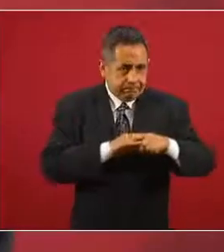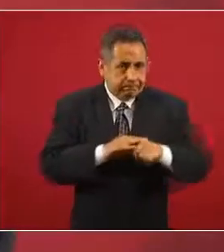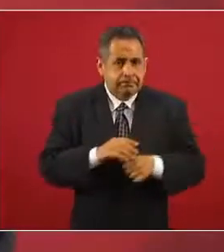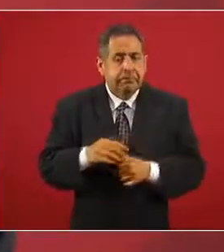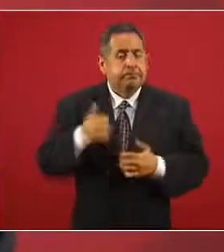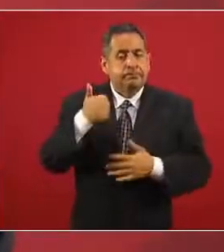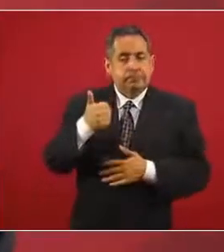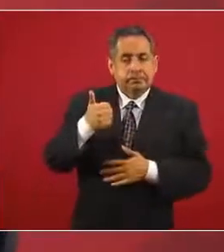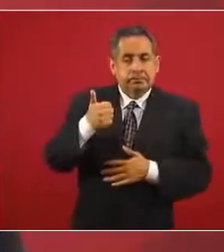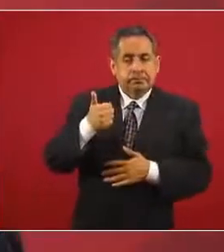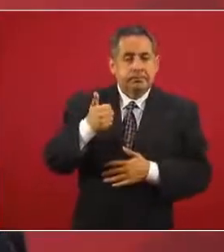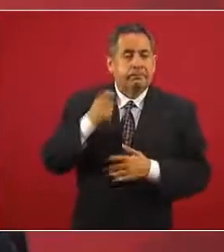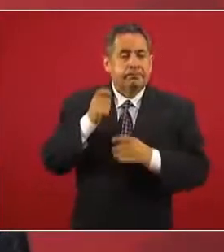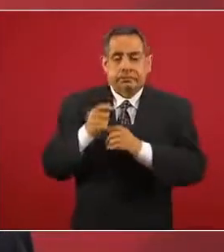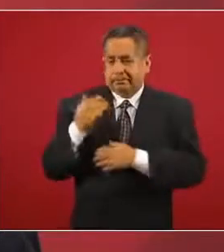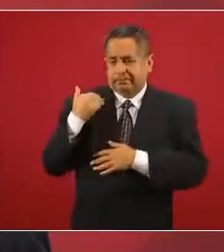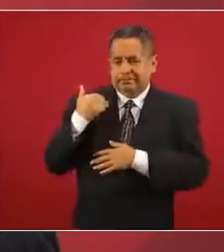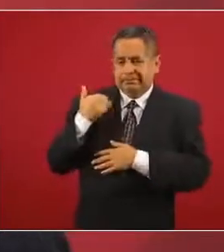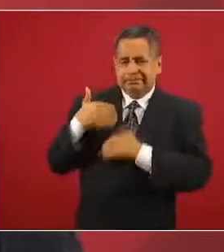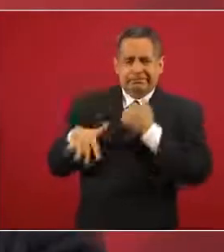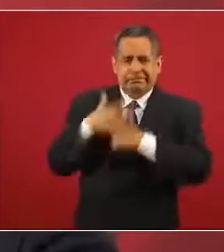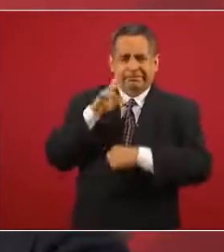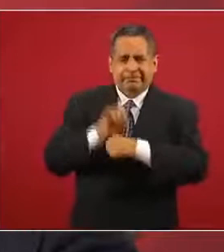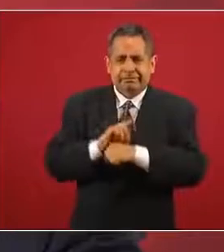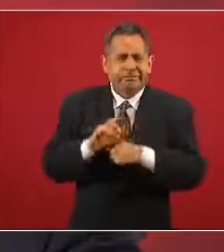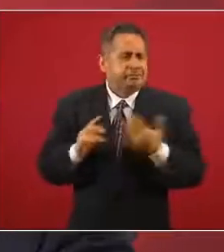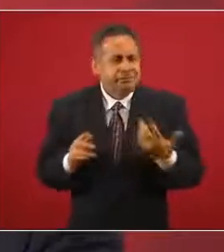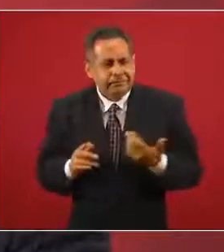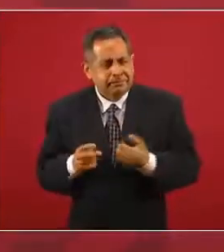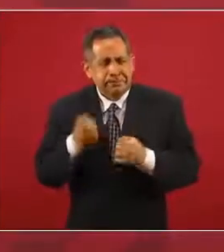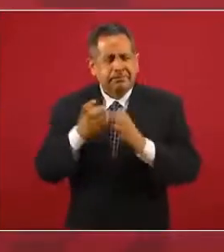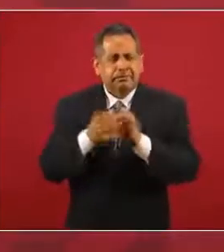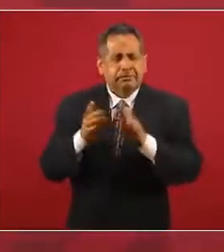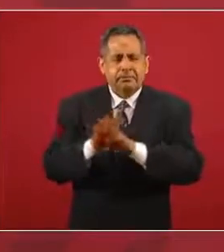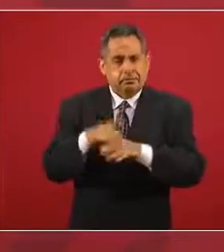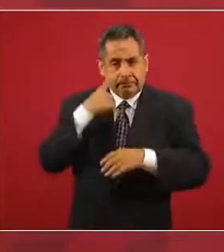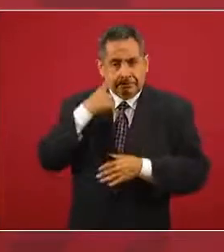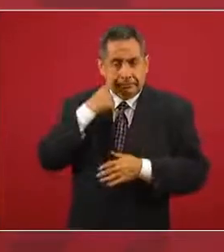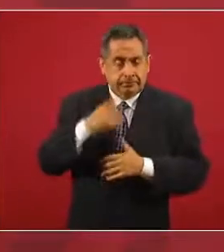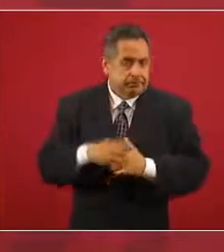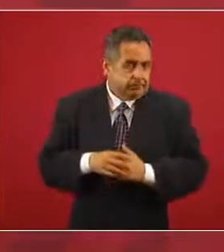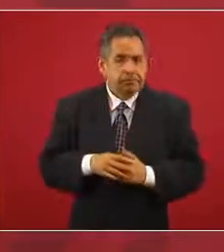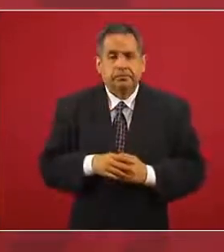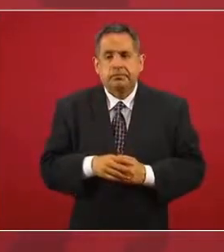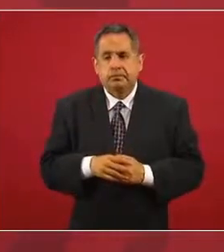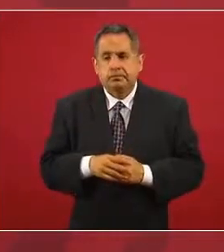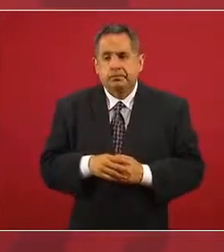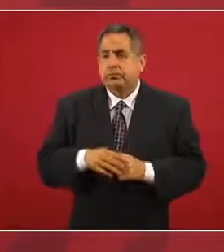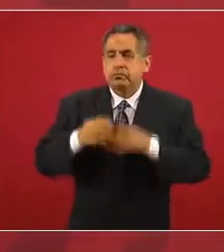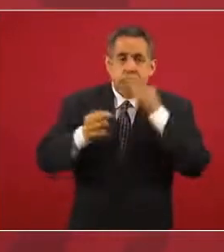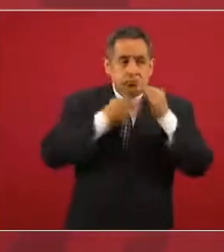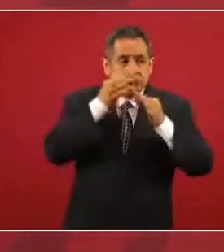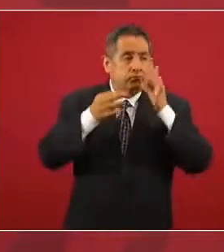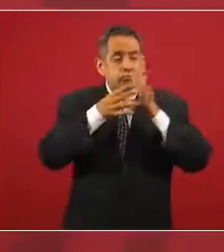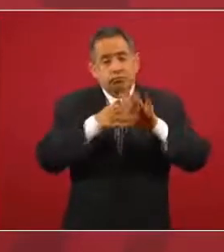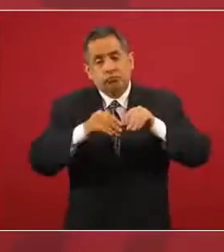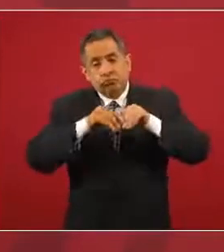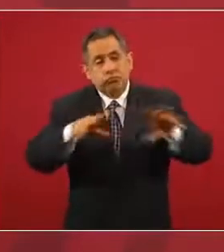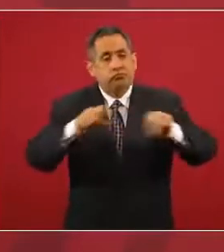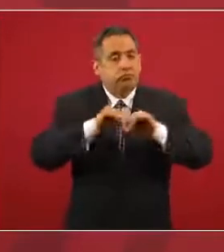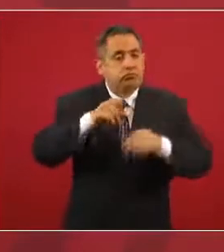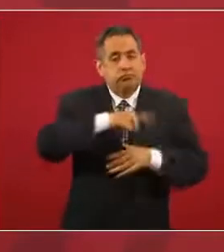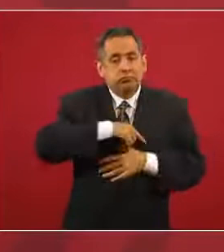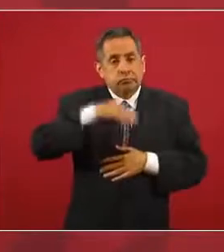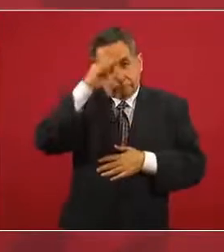son de los últimos 15 días. ¿Por qué es importante esto? Porque aunque en los medios de comunicación existe la